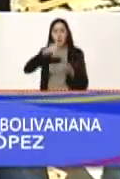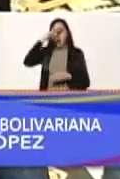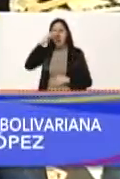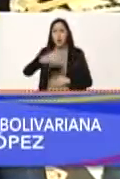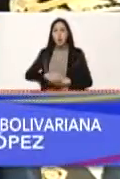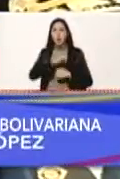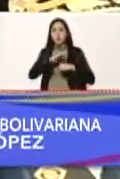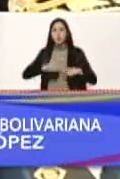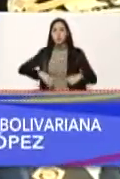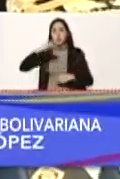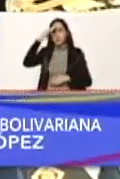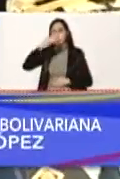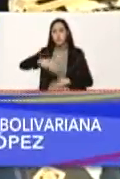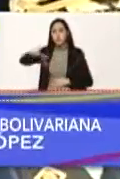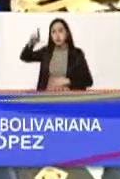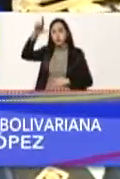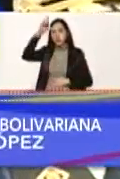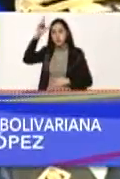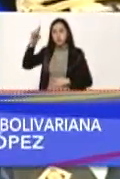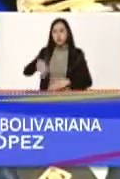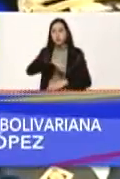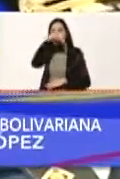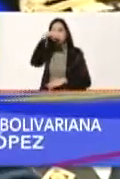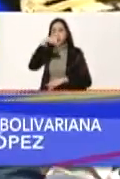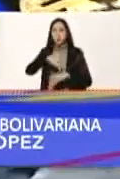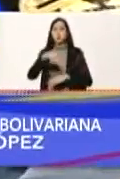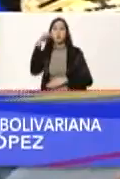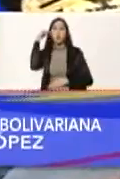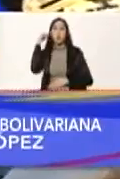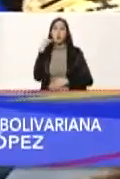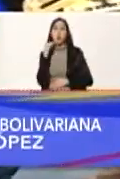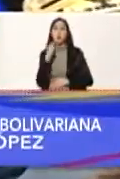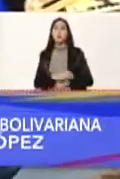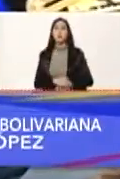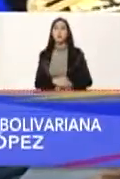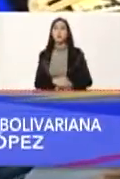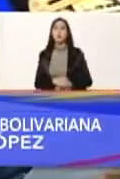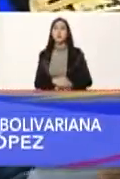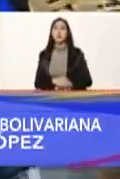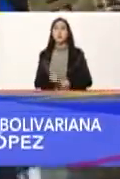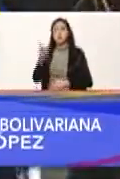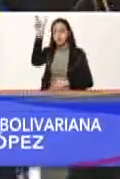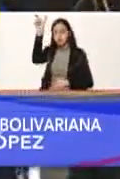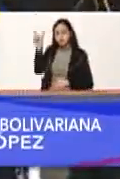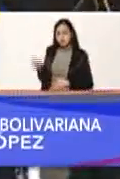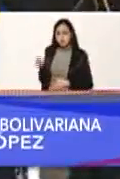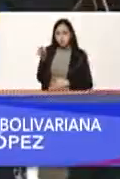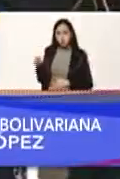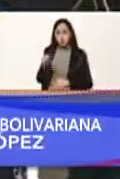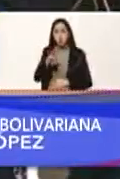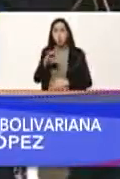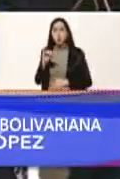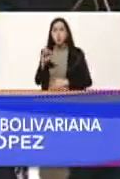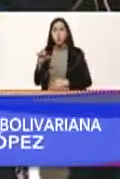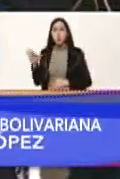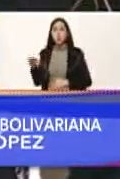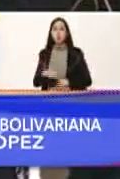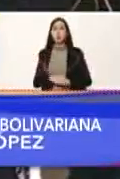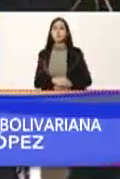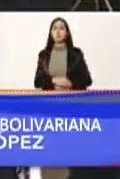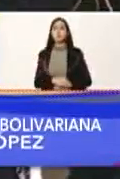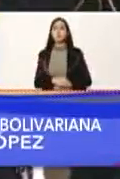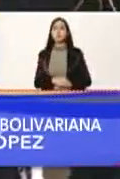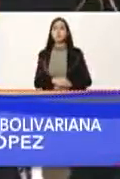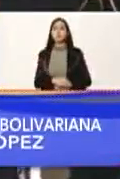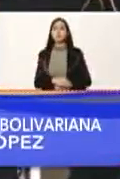la Milicia Nacional Bolivariana al Mayor General Wistor Gregorio